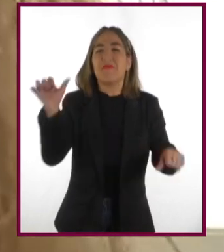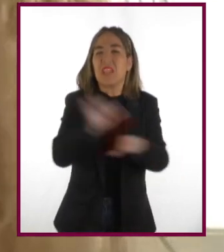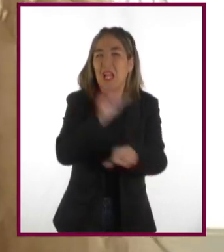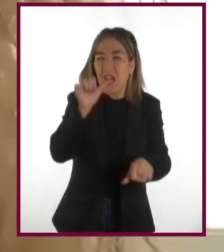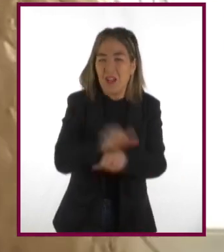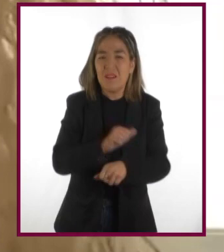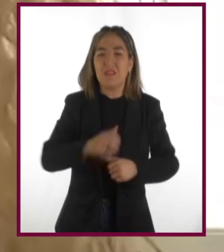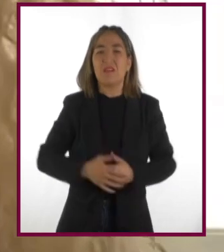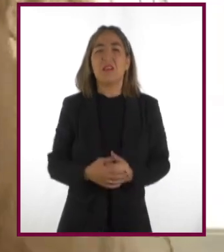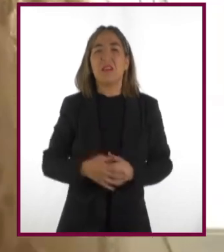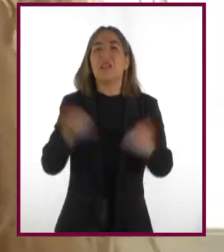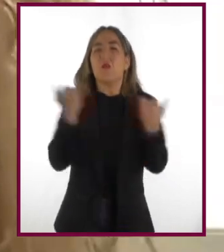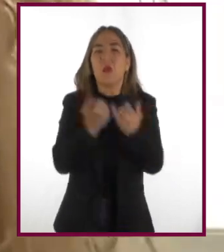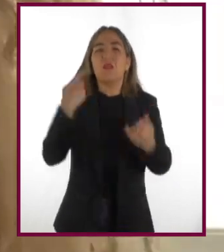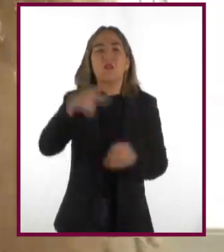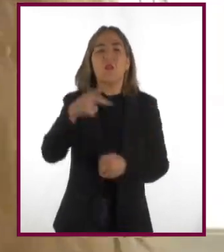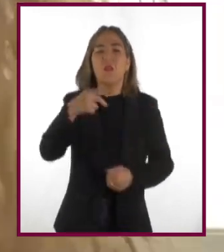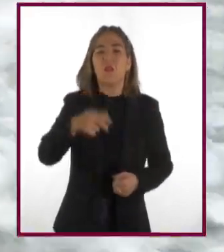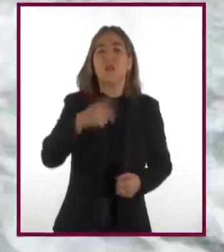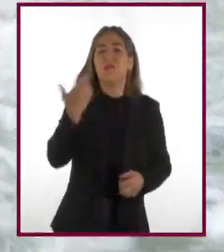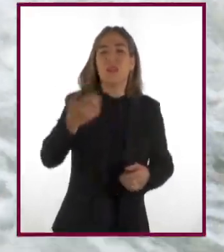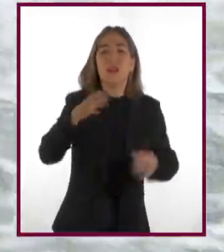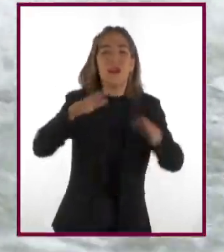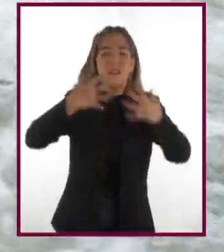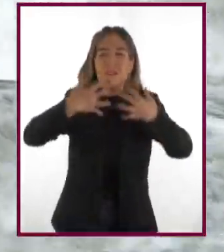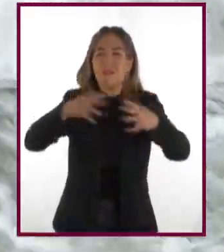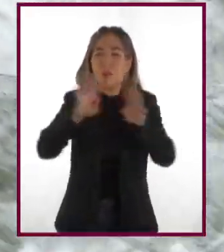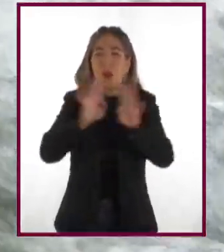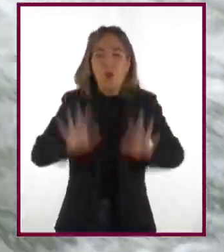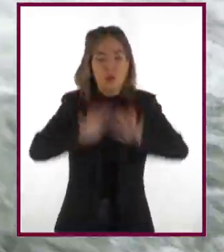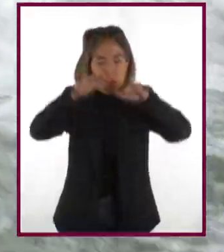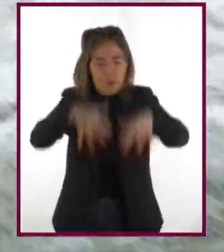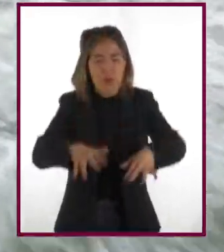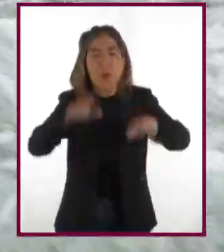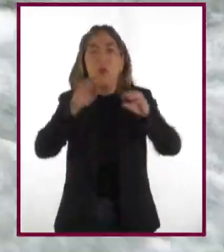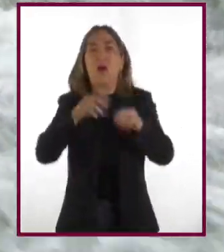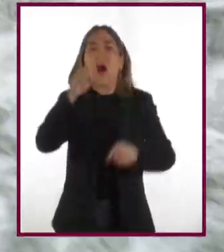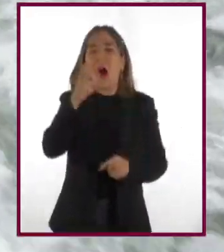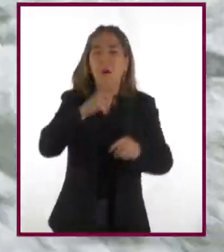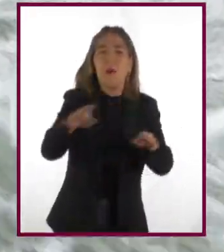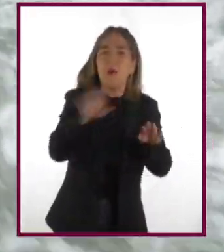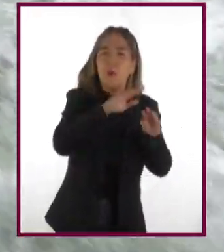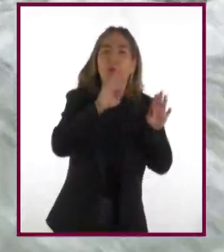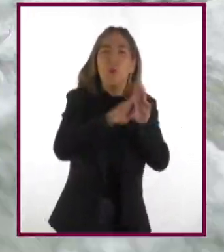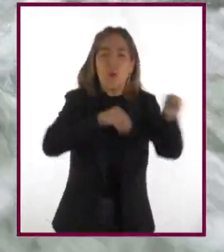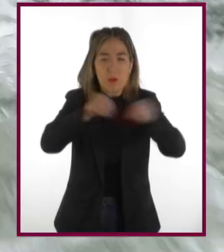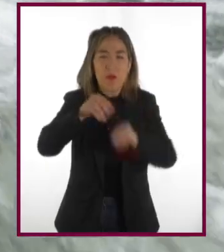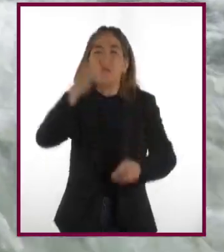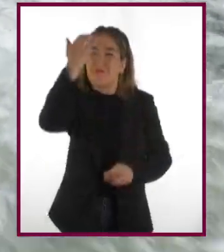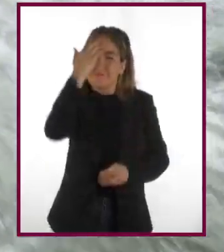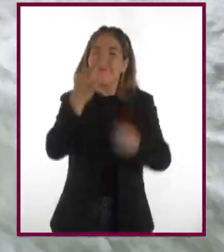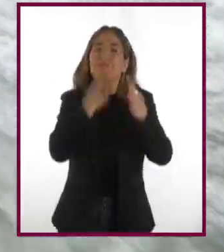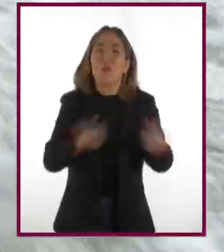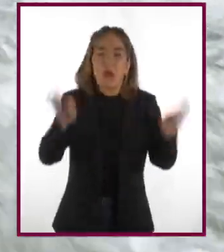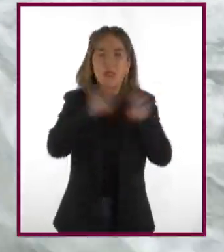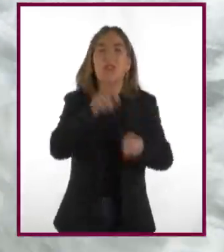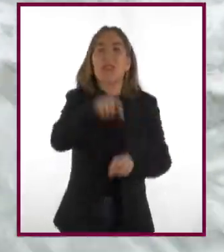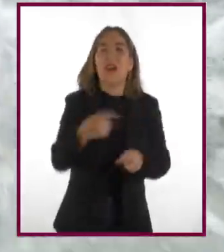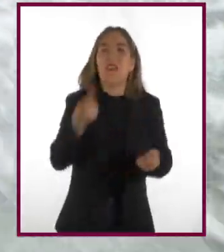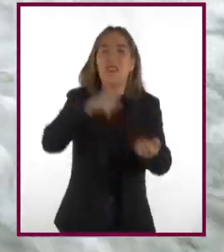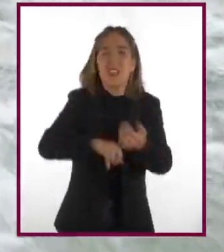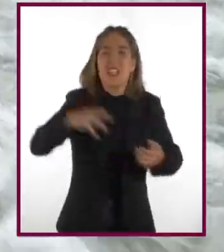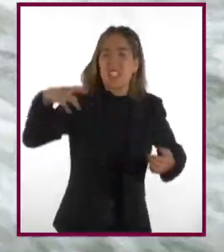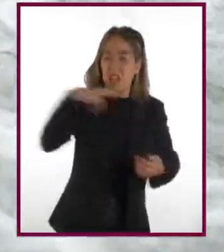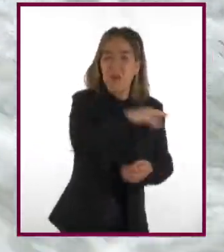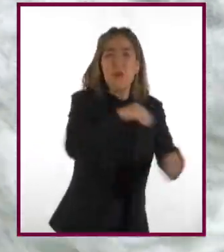en estudios hidrodinámicos, es fundamental conocer toda la estadística, por ejemplo, de